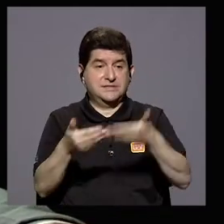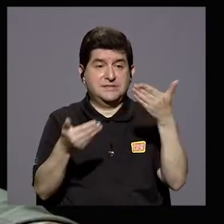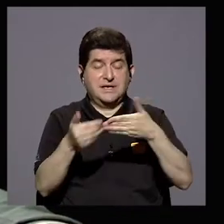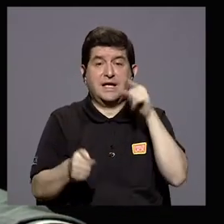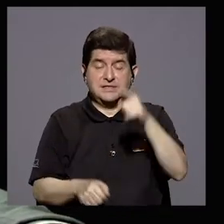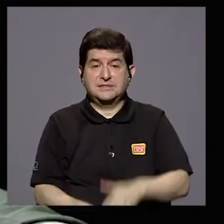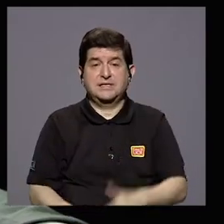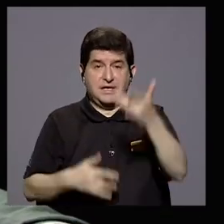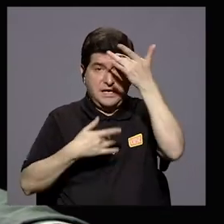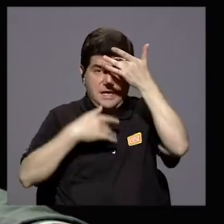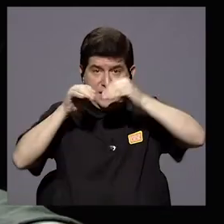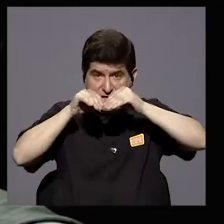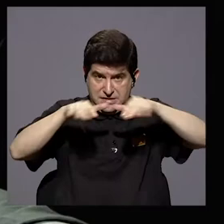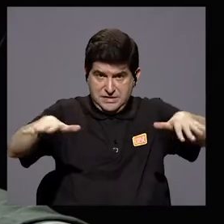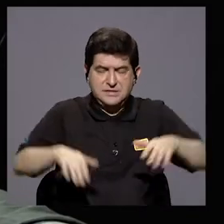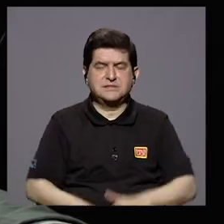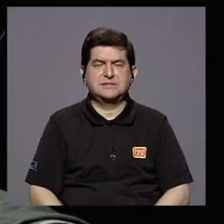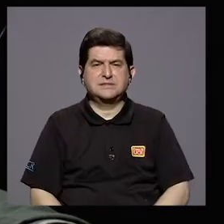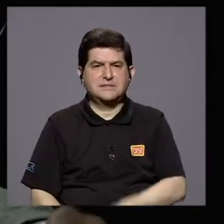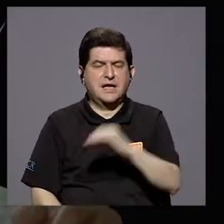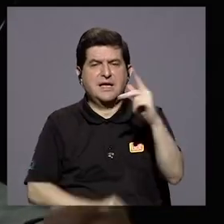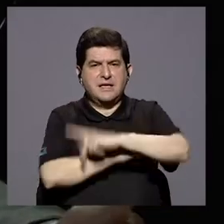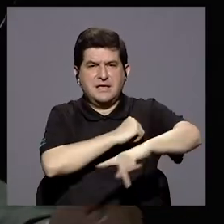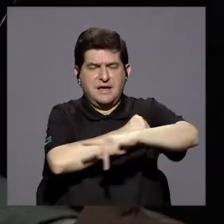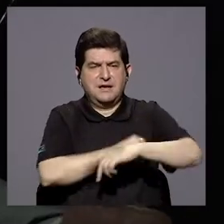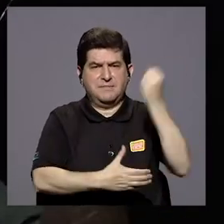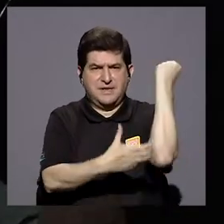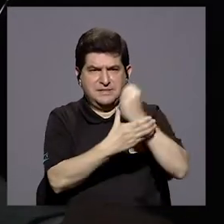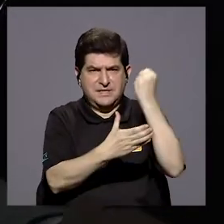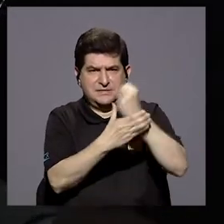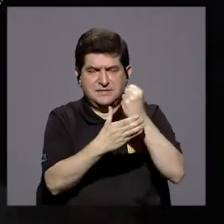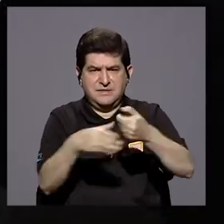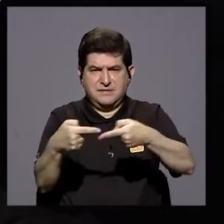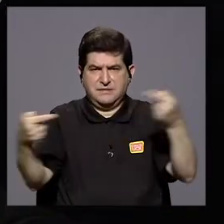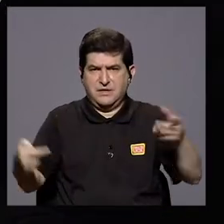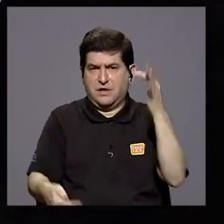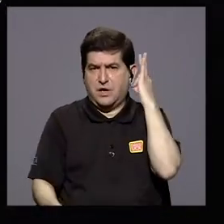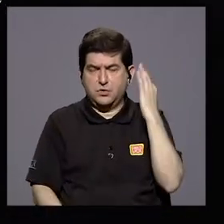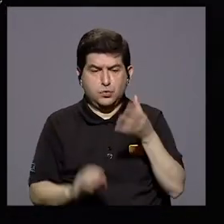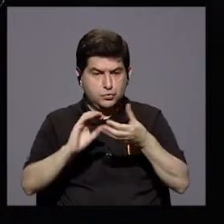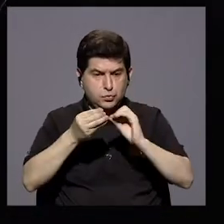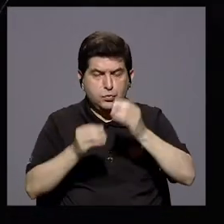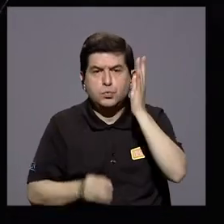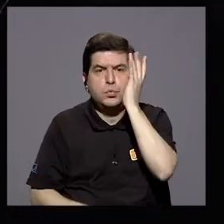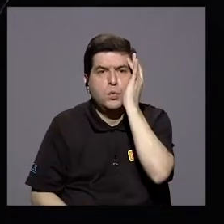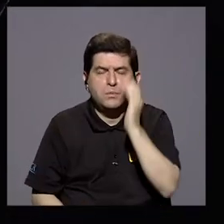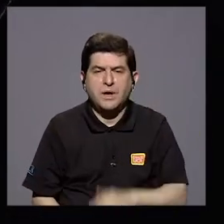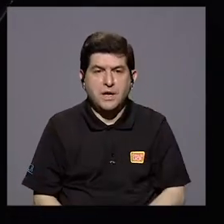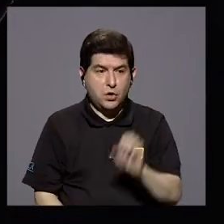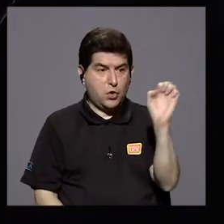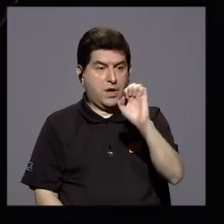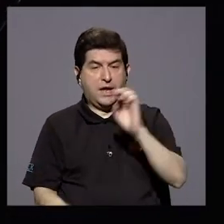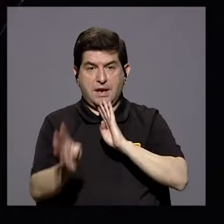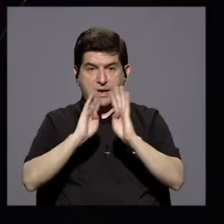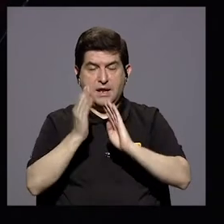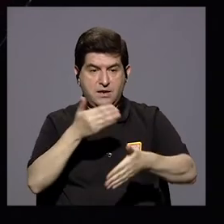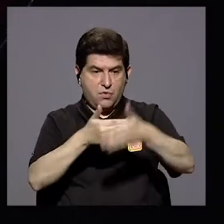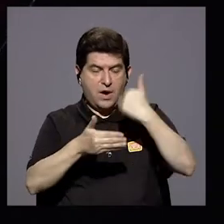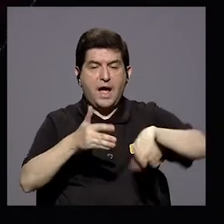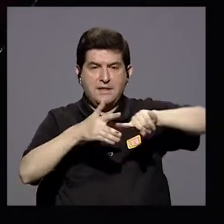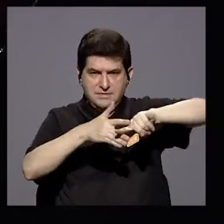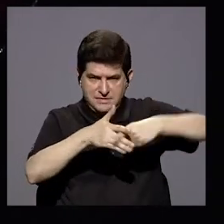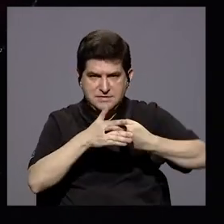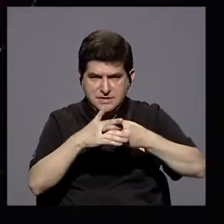Y en el país los femicidios, doña Aida, han llegado a números que son muy preocupantes. Inclusive en enero, ahora conversábamos antes de arrancar esta